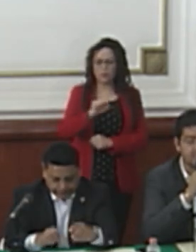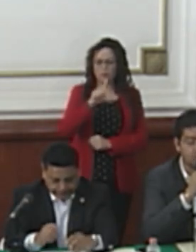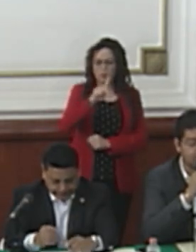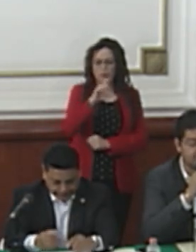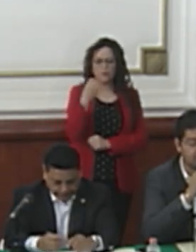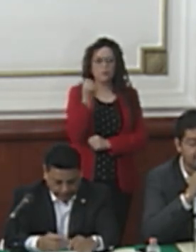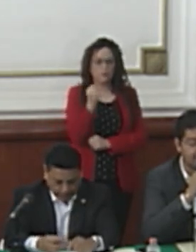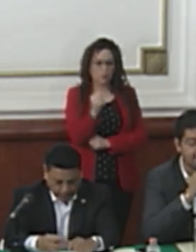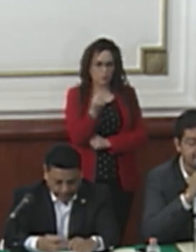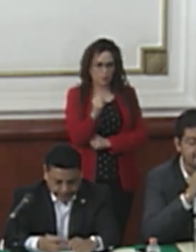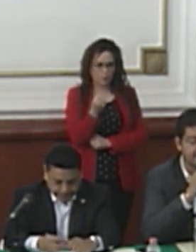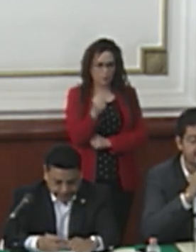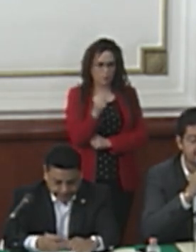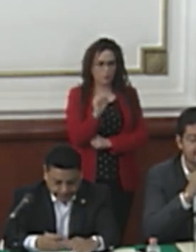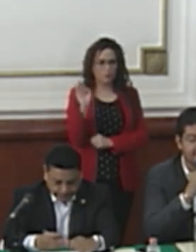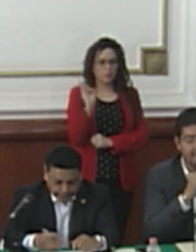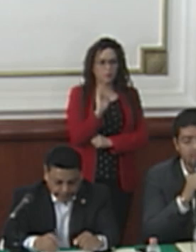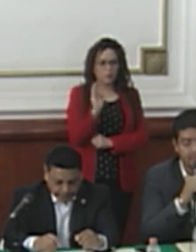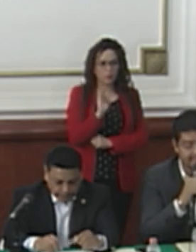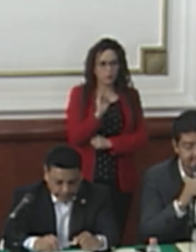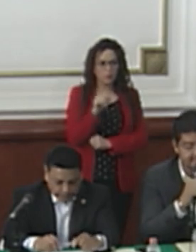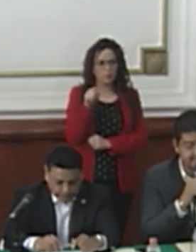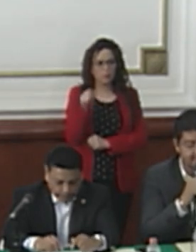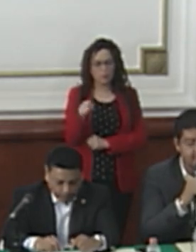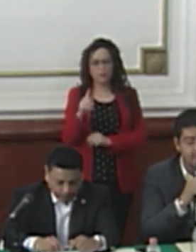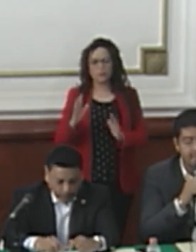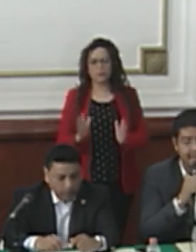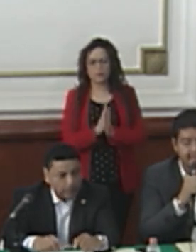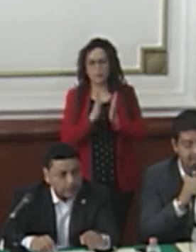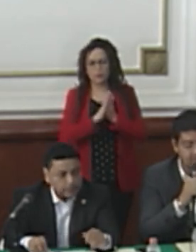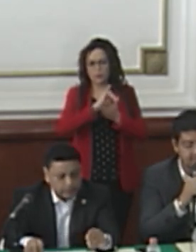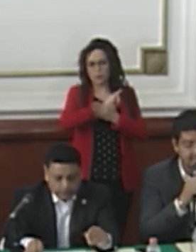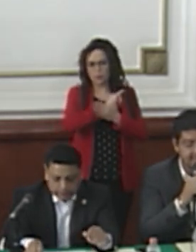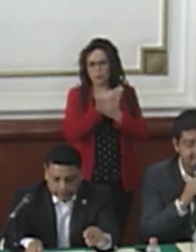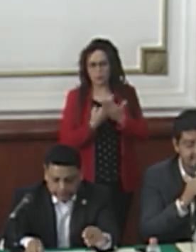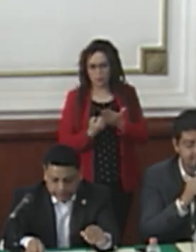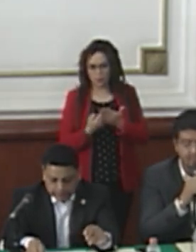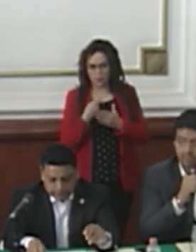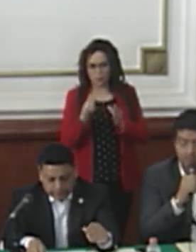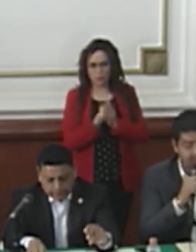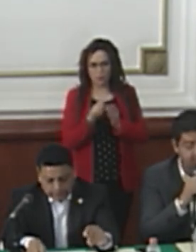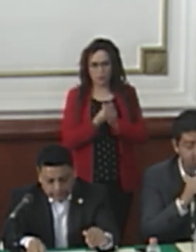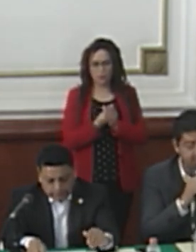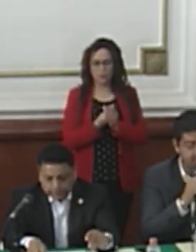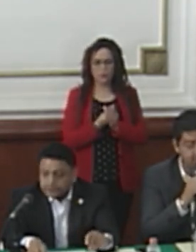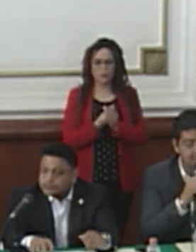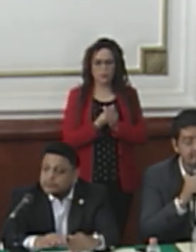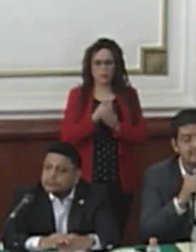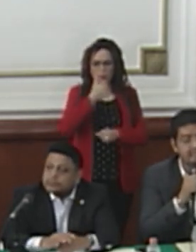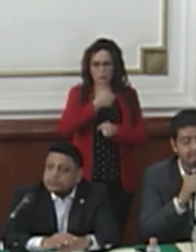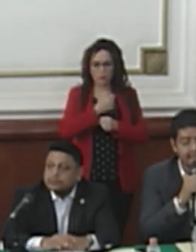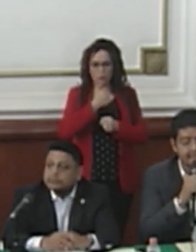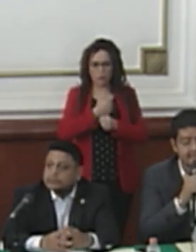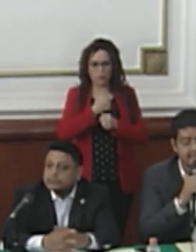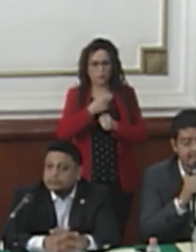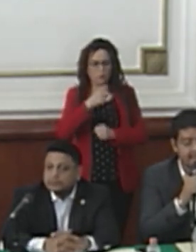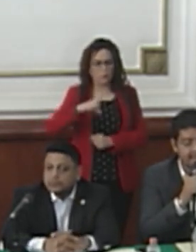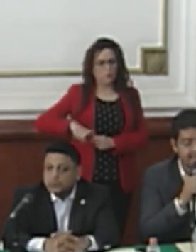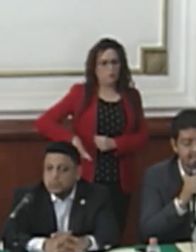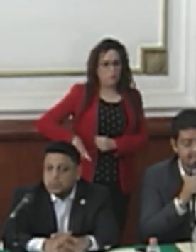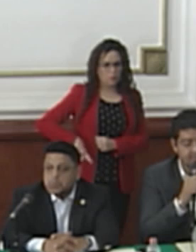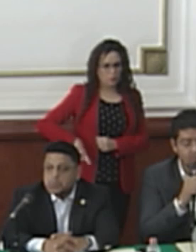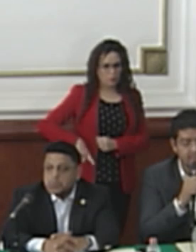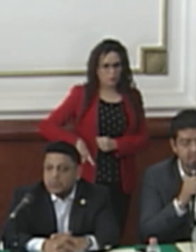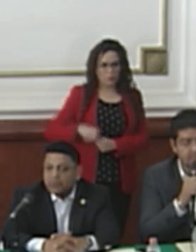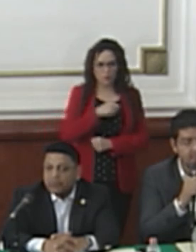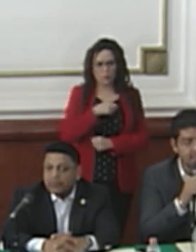en el supuesto de aquellas que participen en la comparecencia para la glosa del sexto informe de gobierno, se deberán instalar